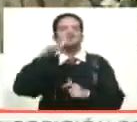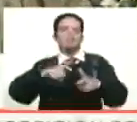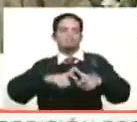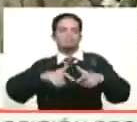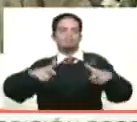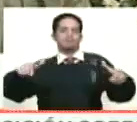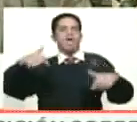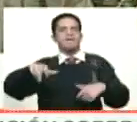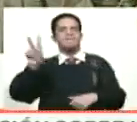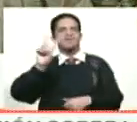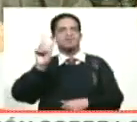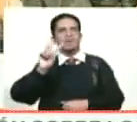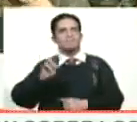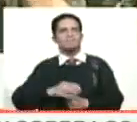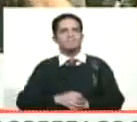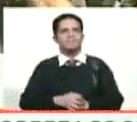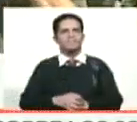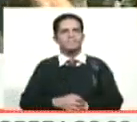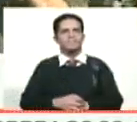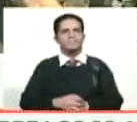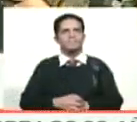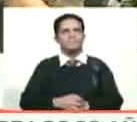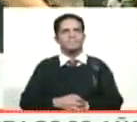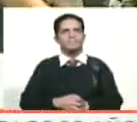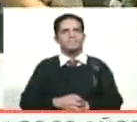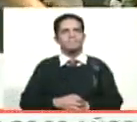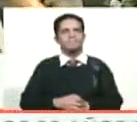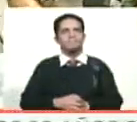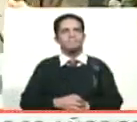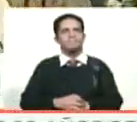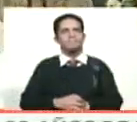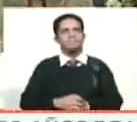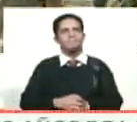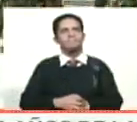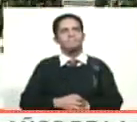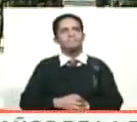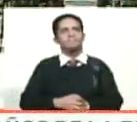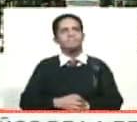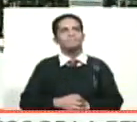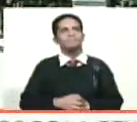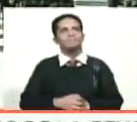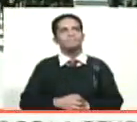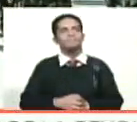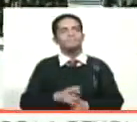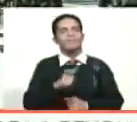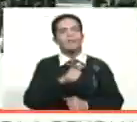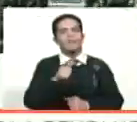¡Vamos!